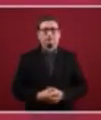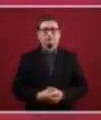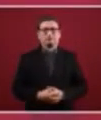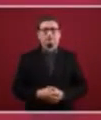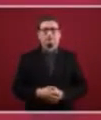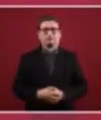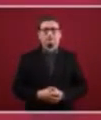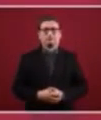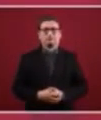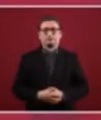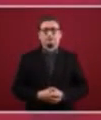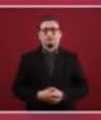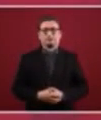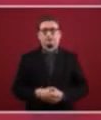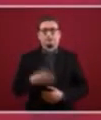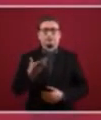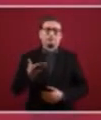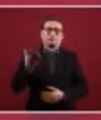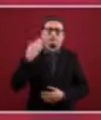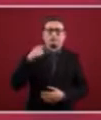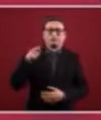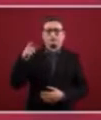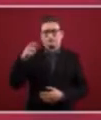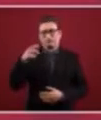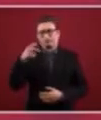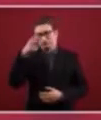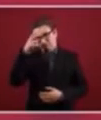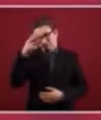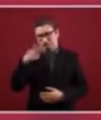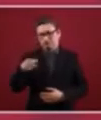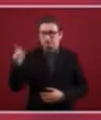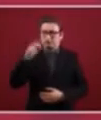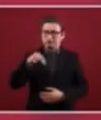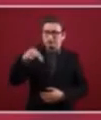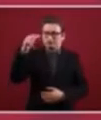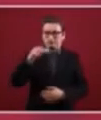Hidalgo iba al norte a protegerse?